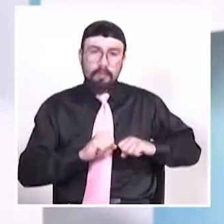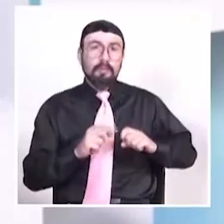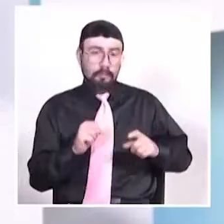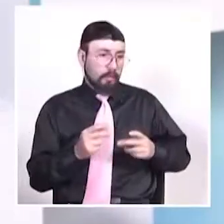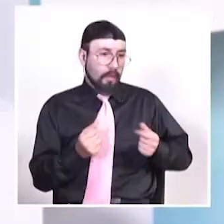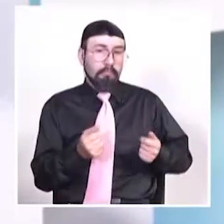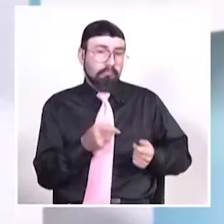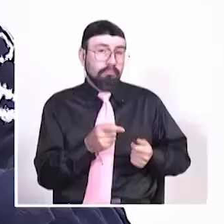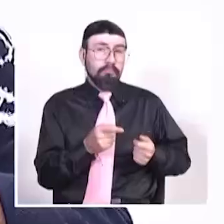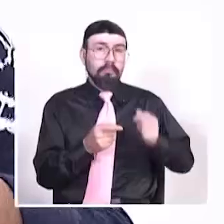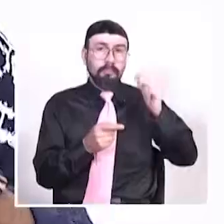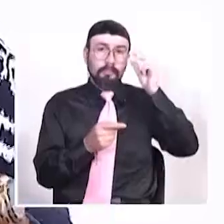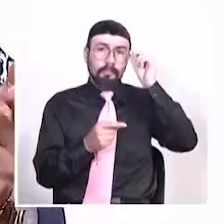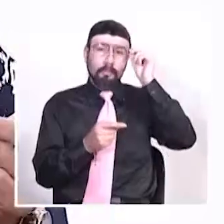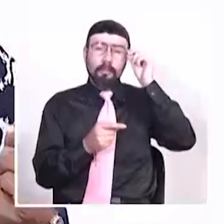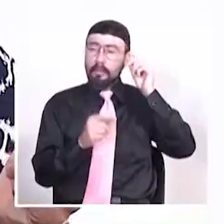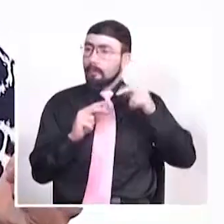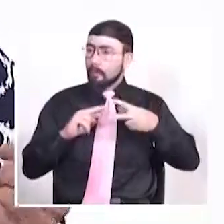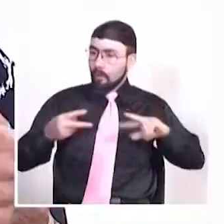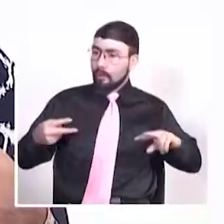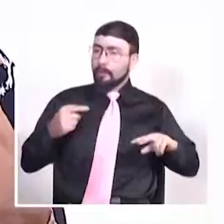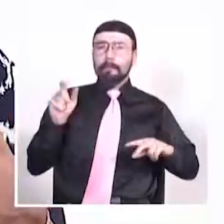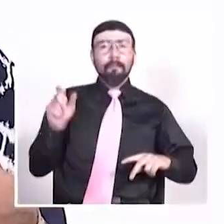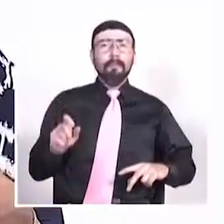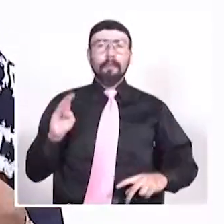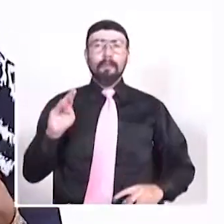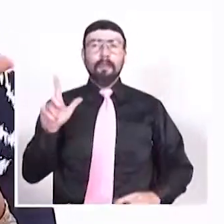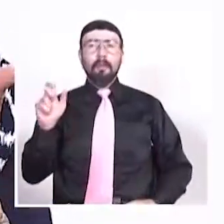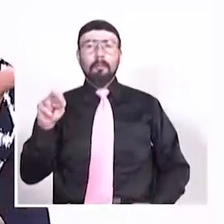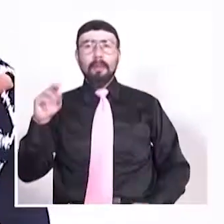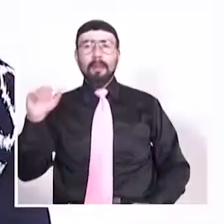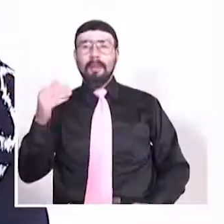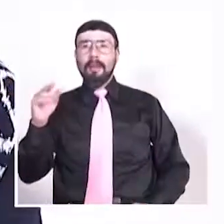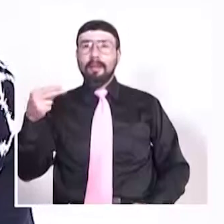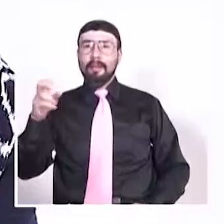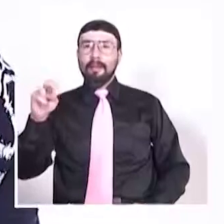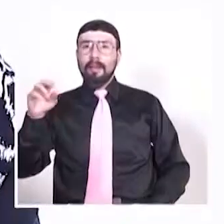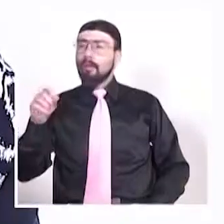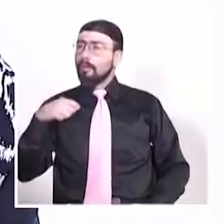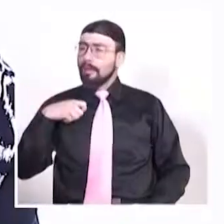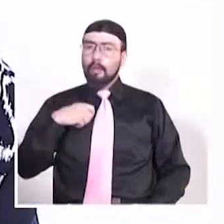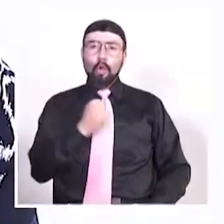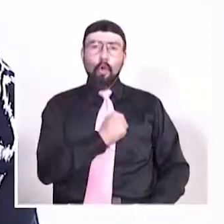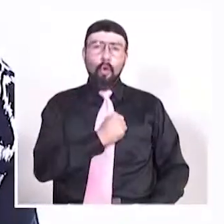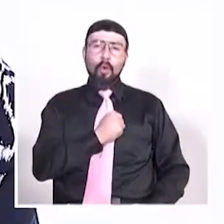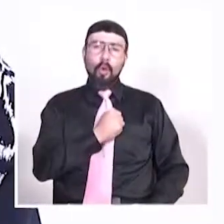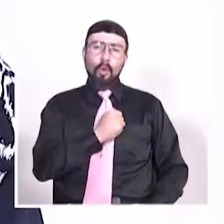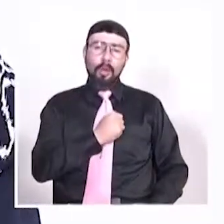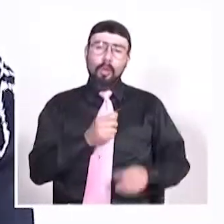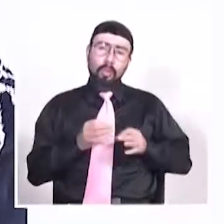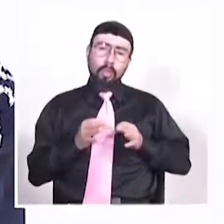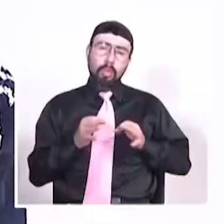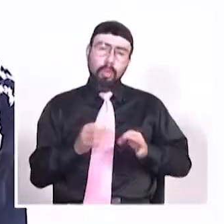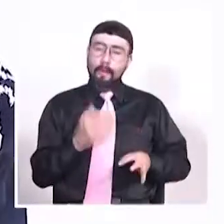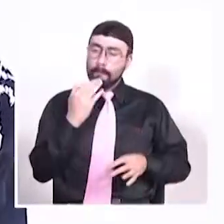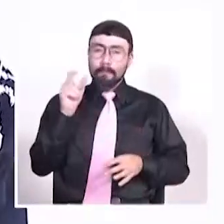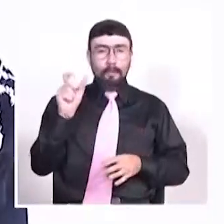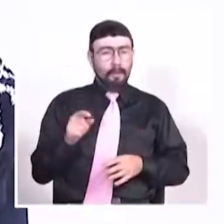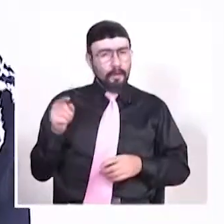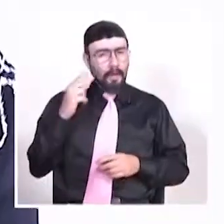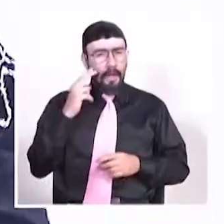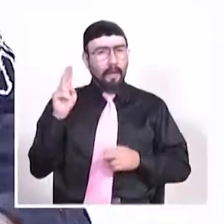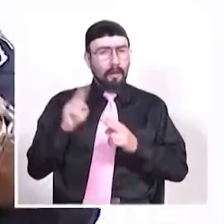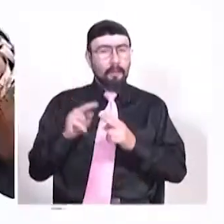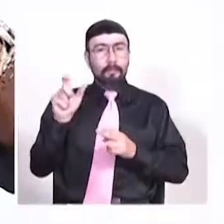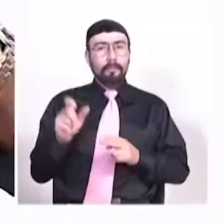taquicardia. Y lo contrario, porque pregunta Blanca Henao que ella tiene un corazón lento. Hubo un reconocido deportista, Cochise